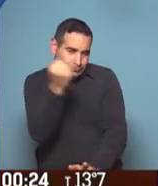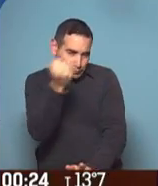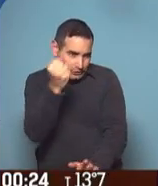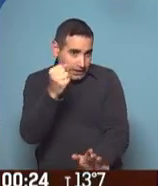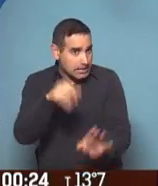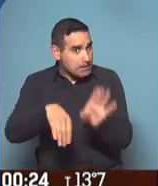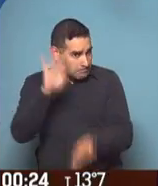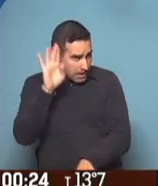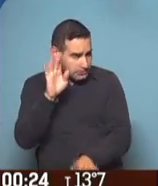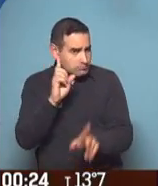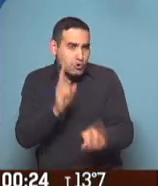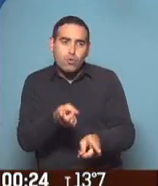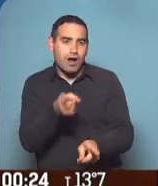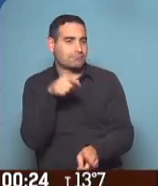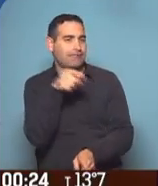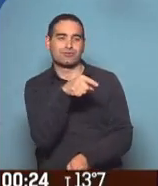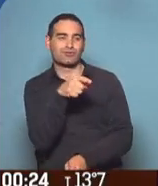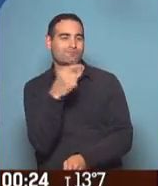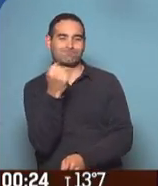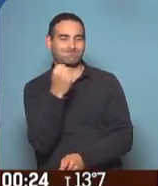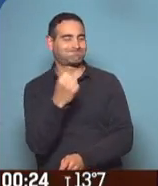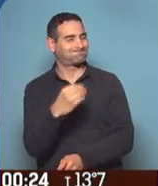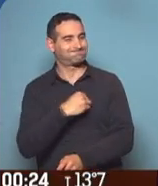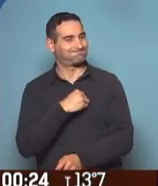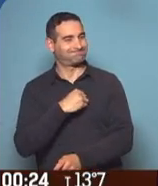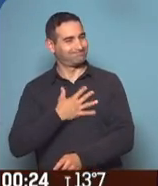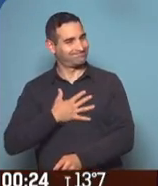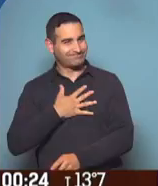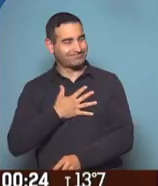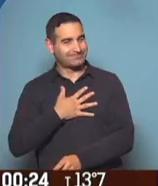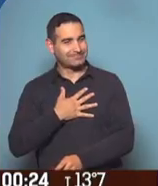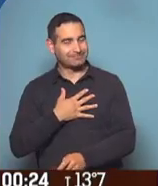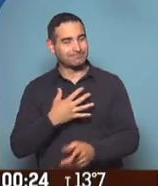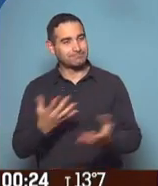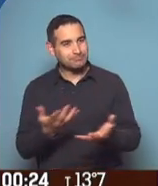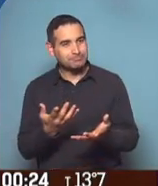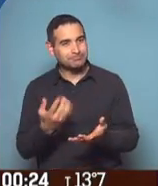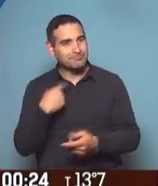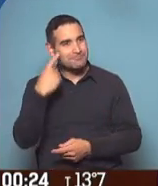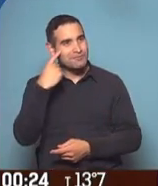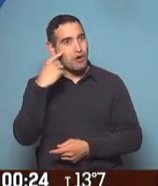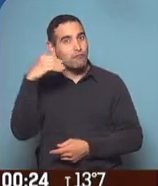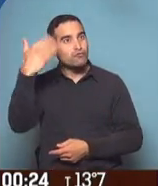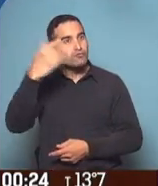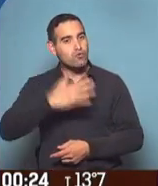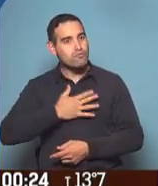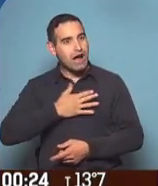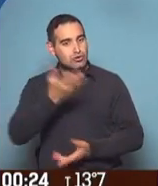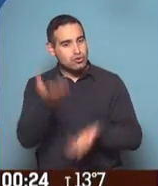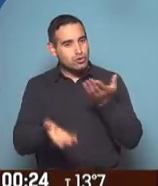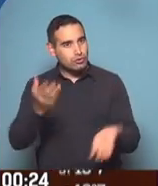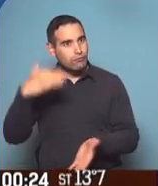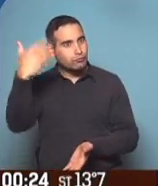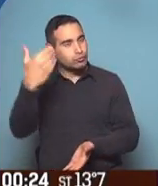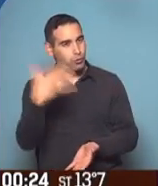científicamente pero el viento de vista humano del punto de vista del futuro de variedad haber participado